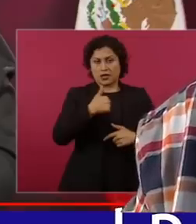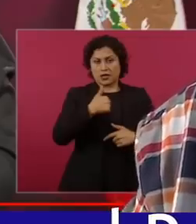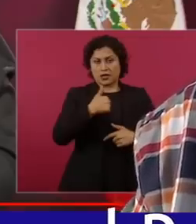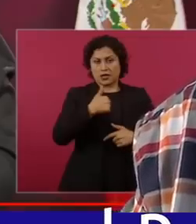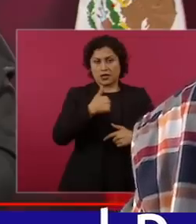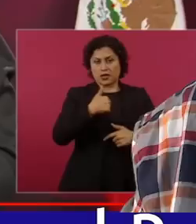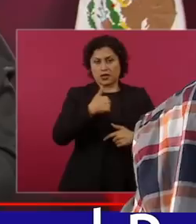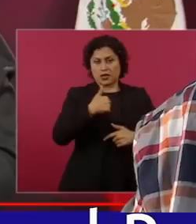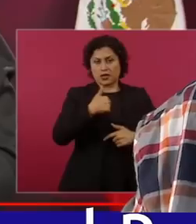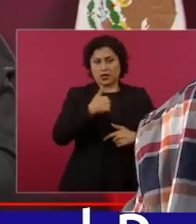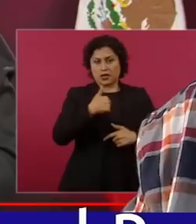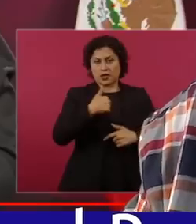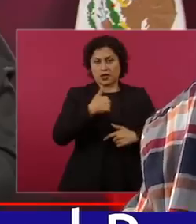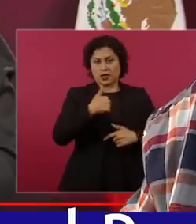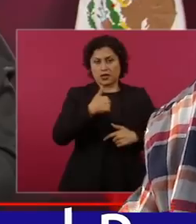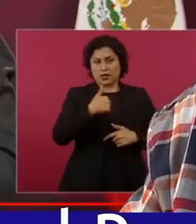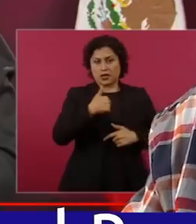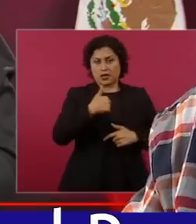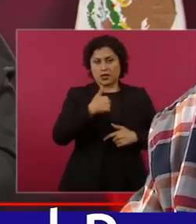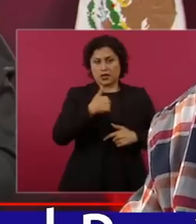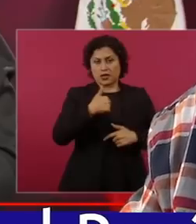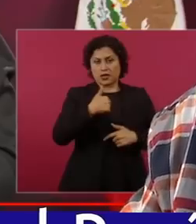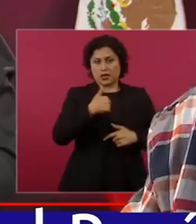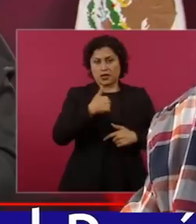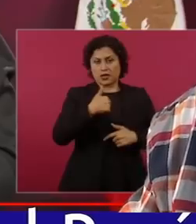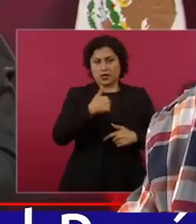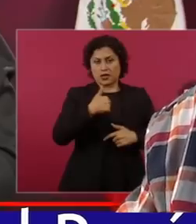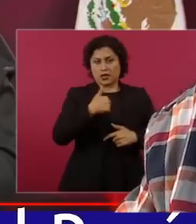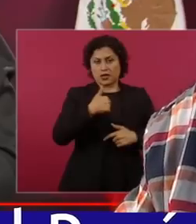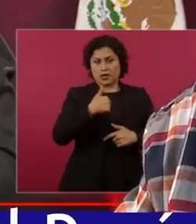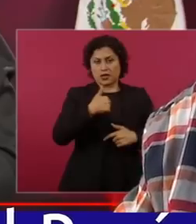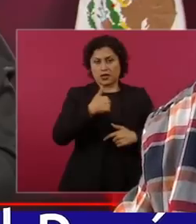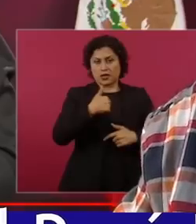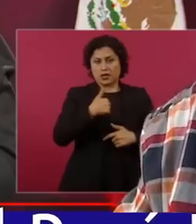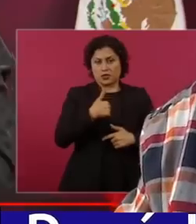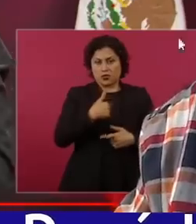puesto a gobernar con los que perdieron las elecciones.